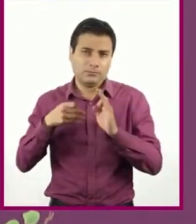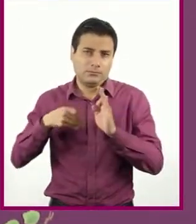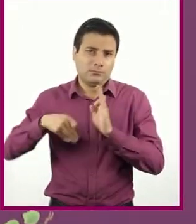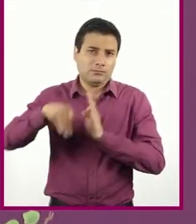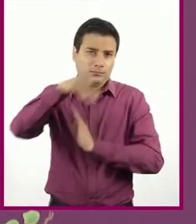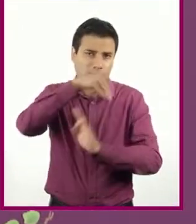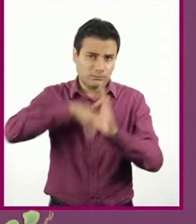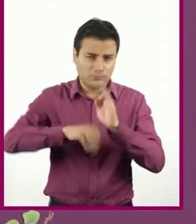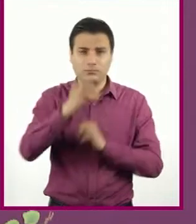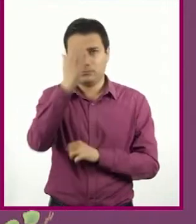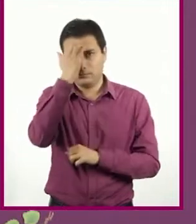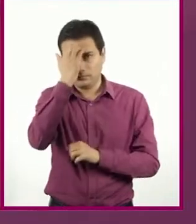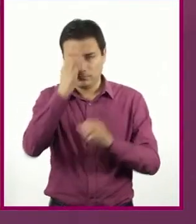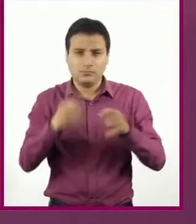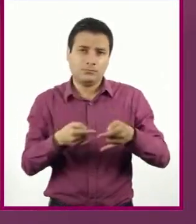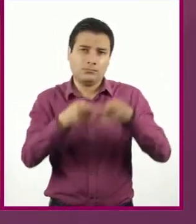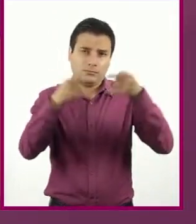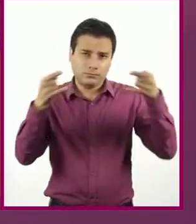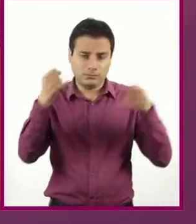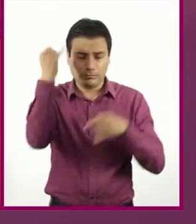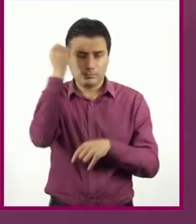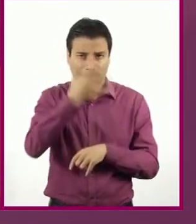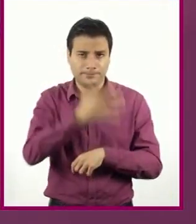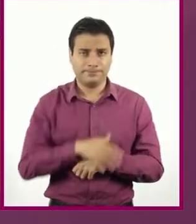a las historias y a las imágenes.